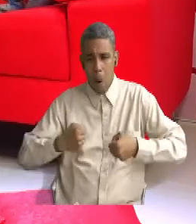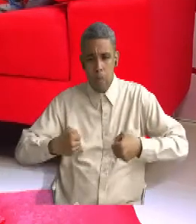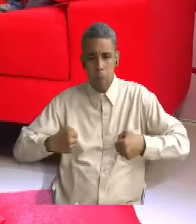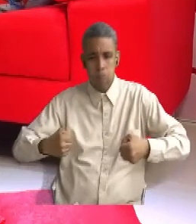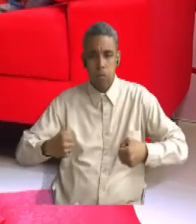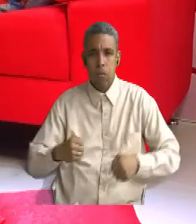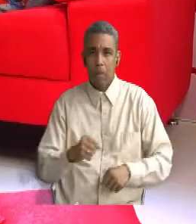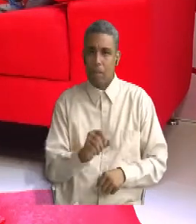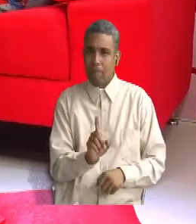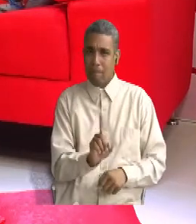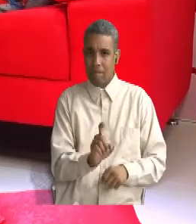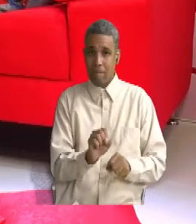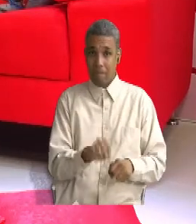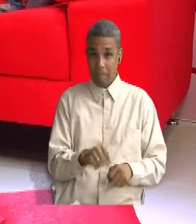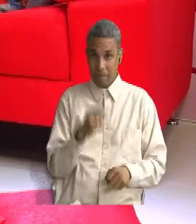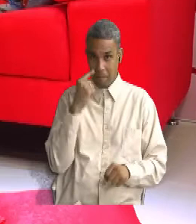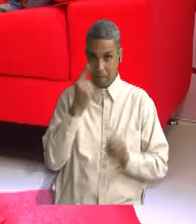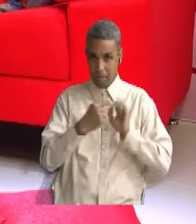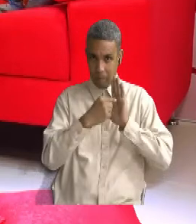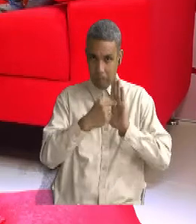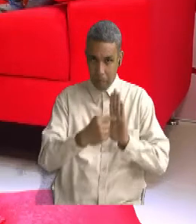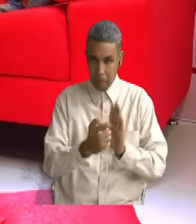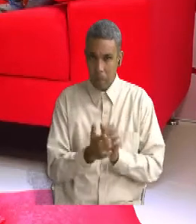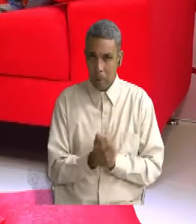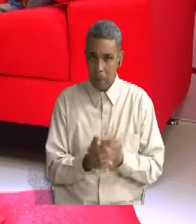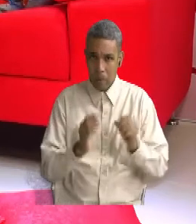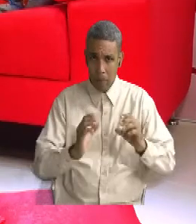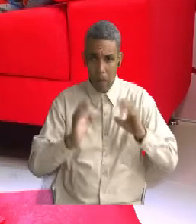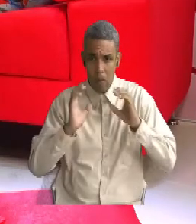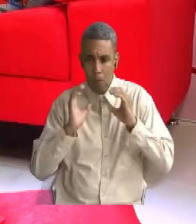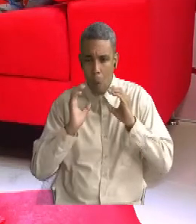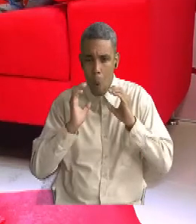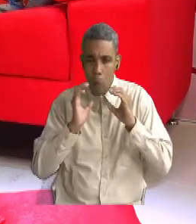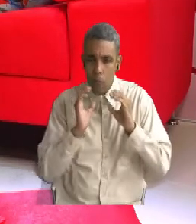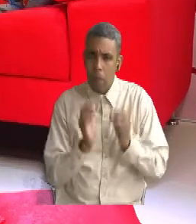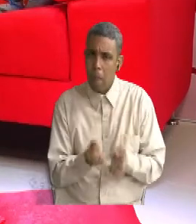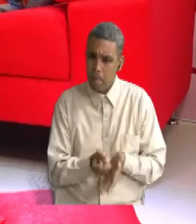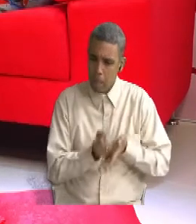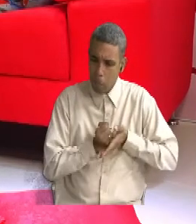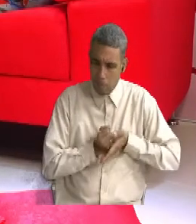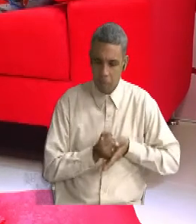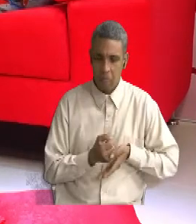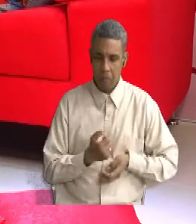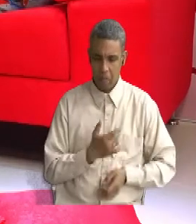consumir productos que les van a llenar y a hacer bien, ¿sí? Eso quiere decir,